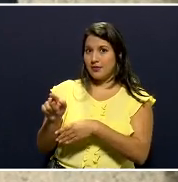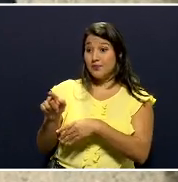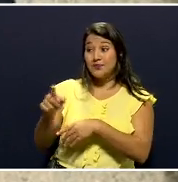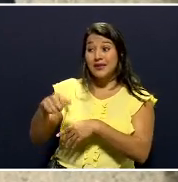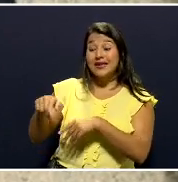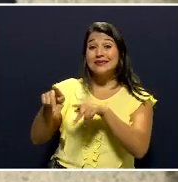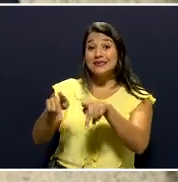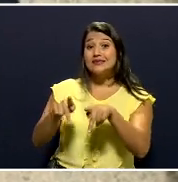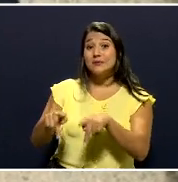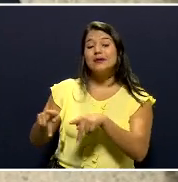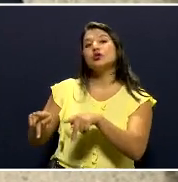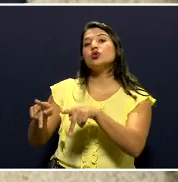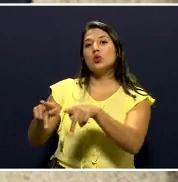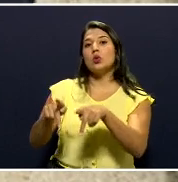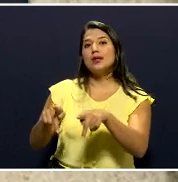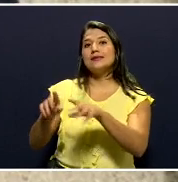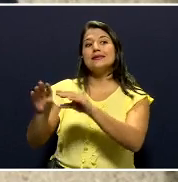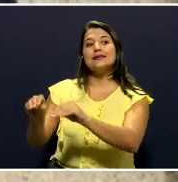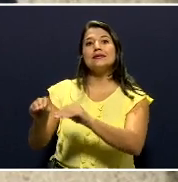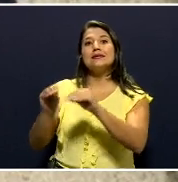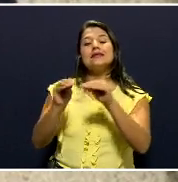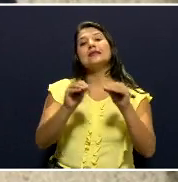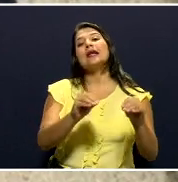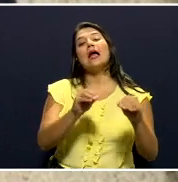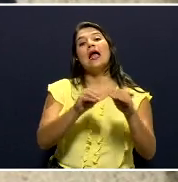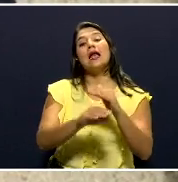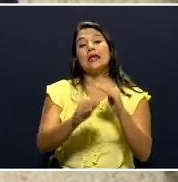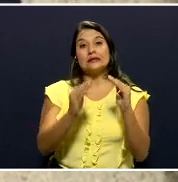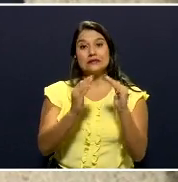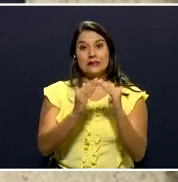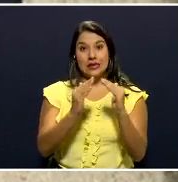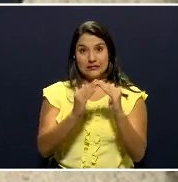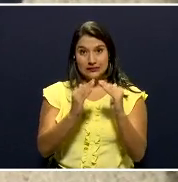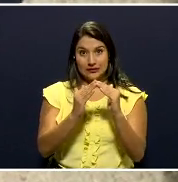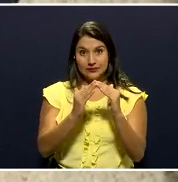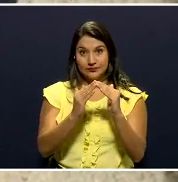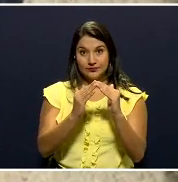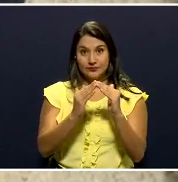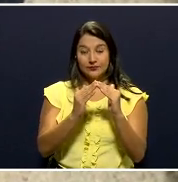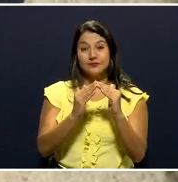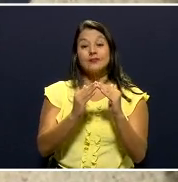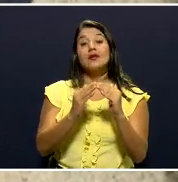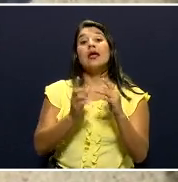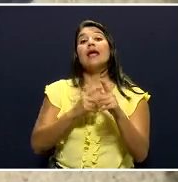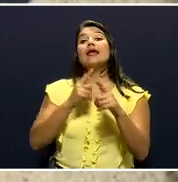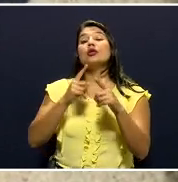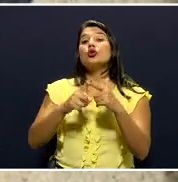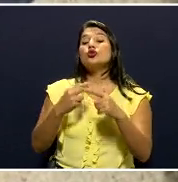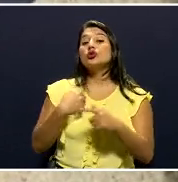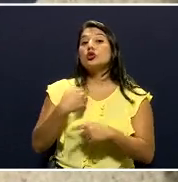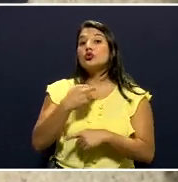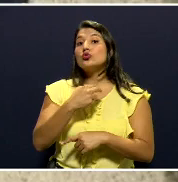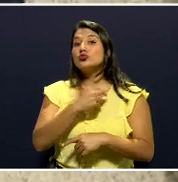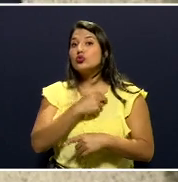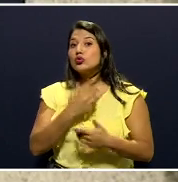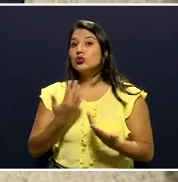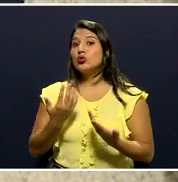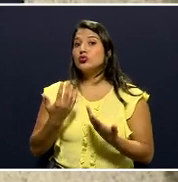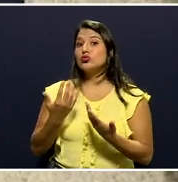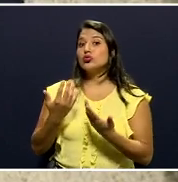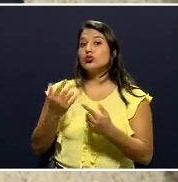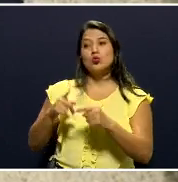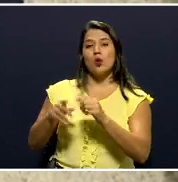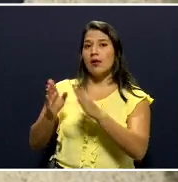independientemente de qué hagamos con el CENARE, deben estar en sus casas. Y estamos reprogramando dónde hacer ciertas